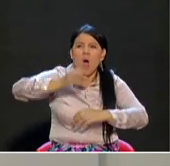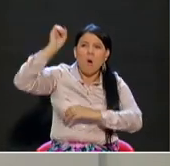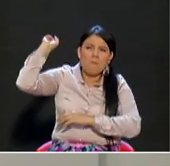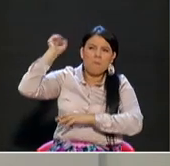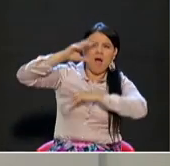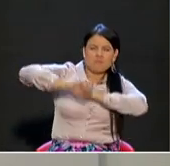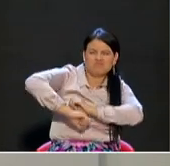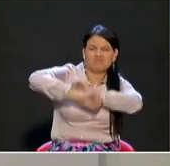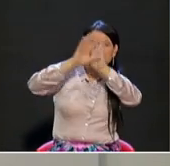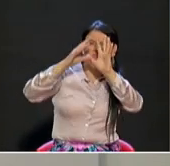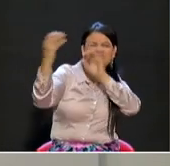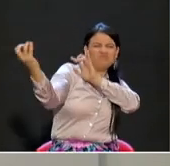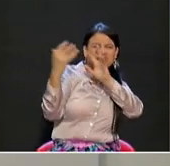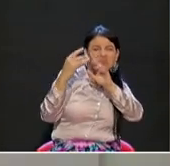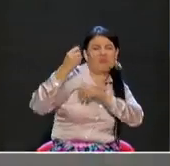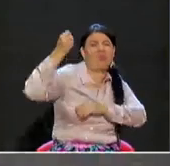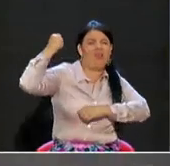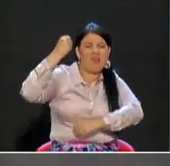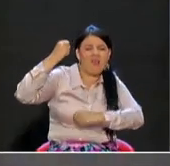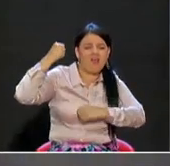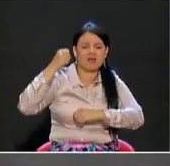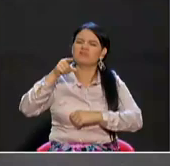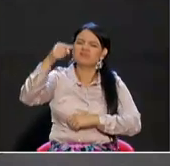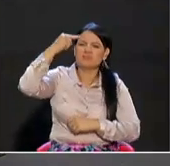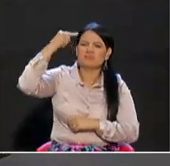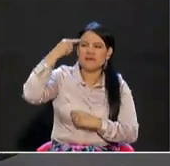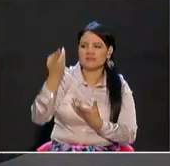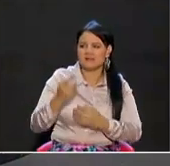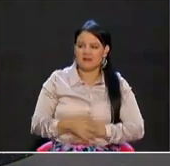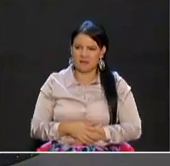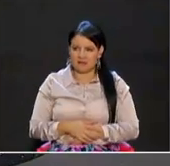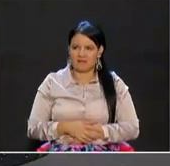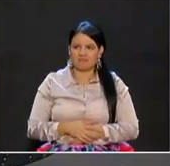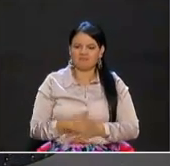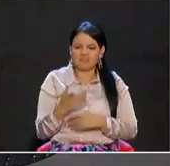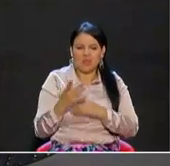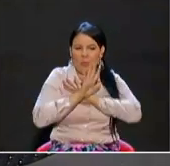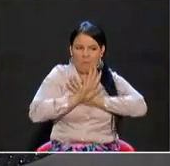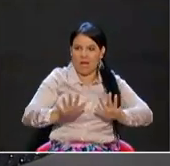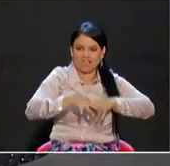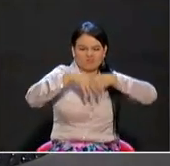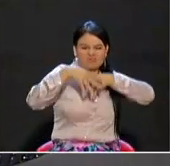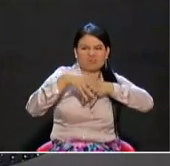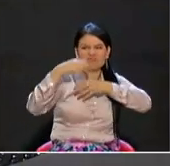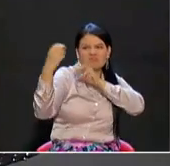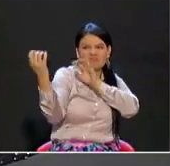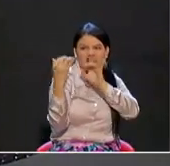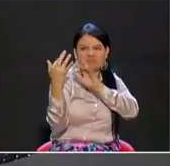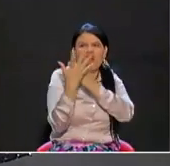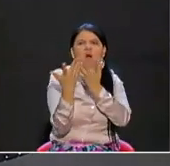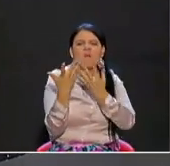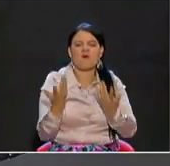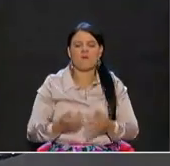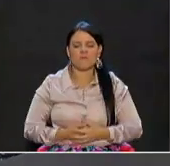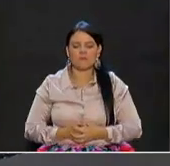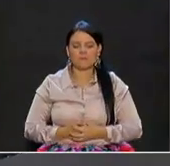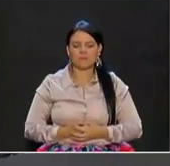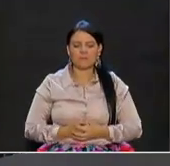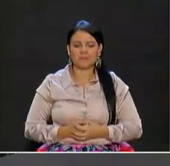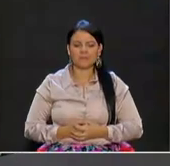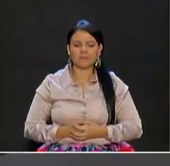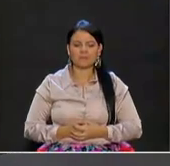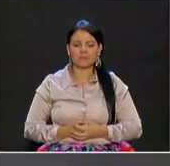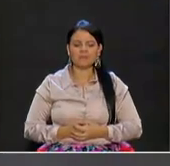el fin de evitar actos vandálicos inicia esta ronda muy bien juan camilo restrepo tiene un minuto